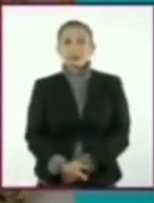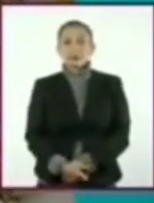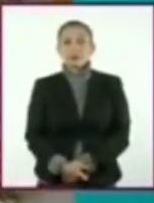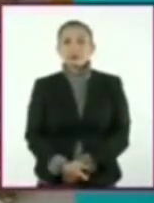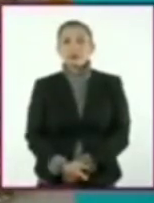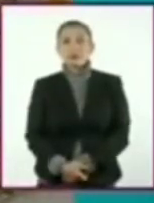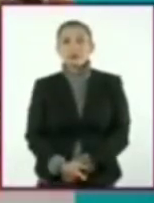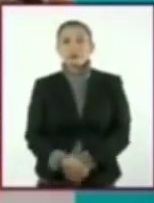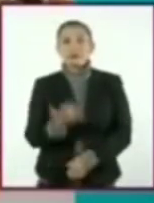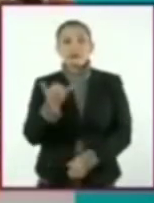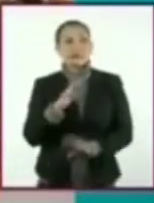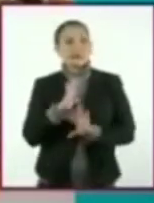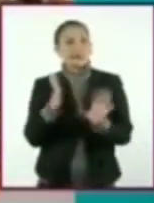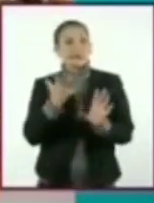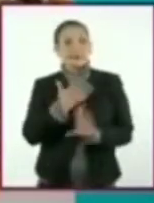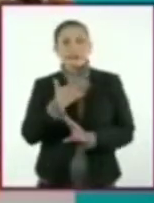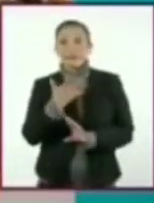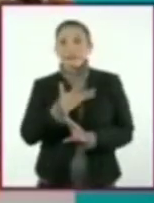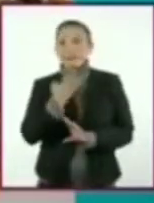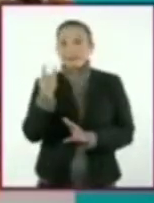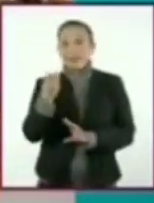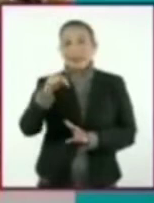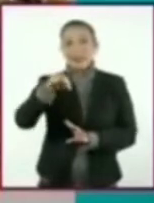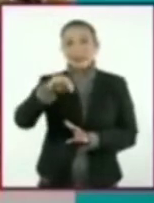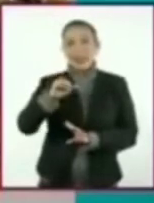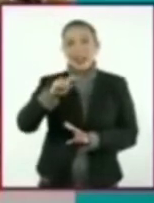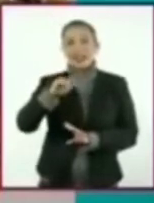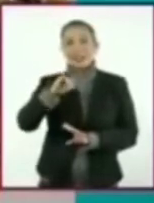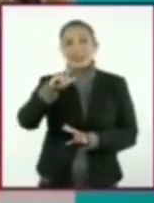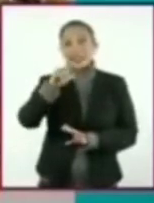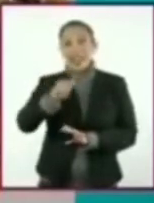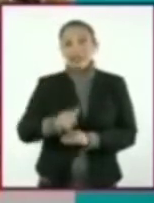Y ya tenemos nuestra natilla.